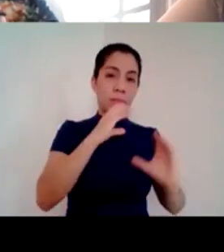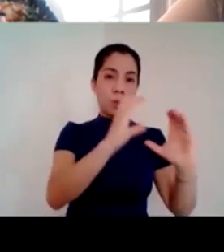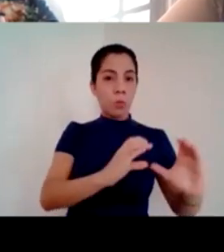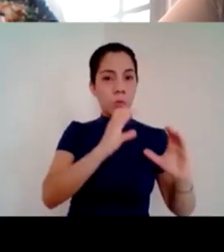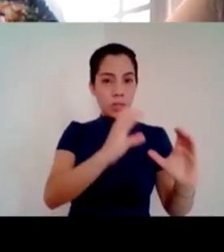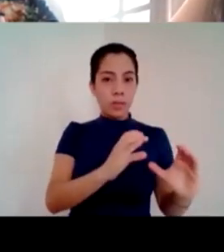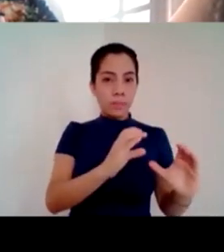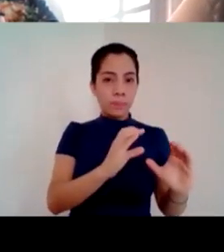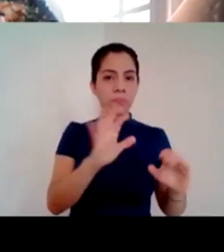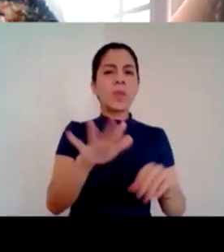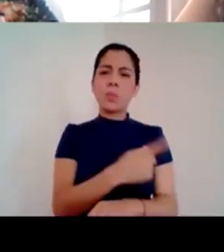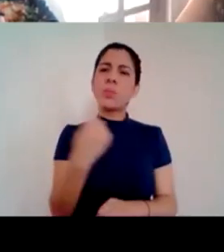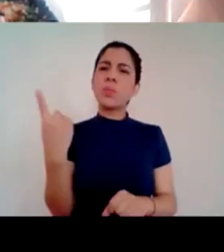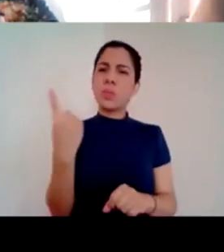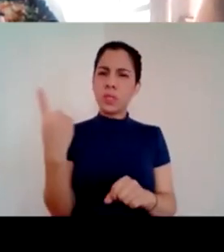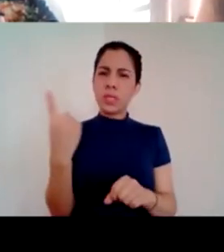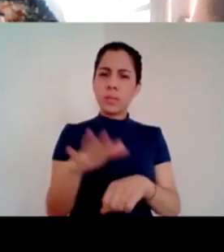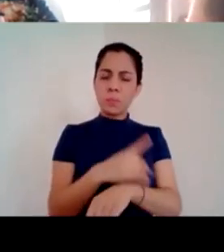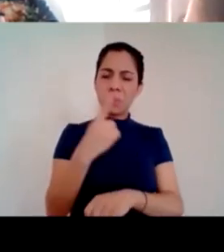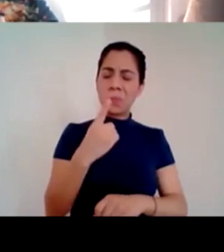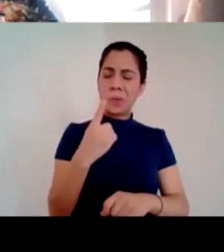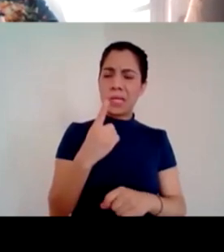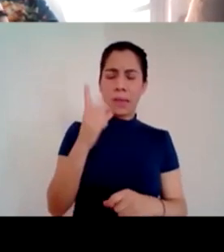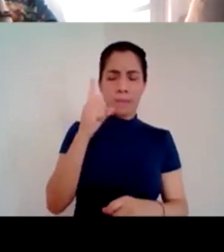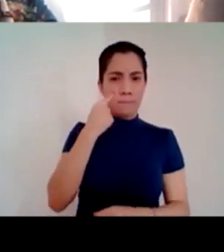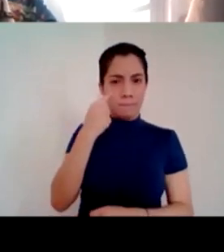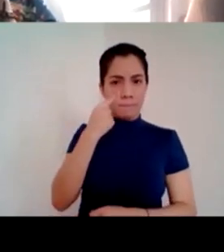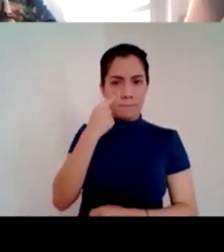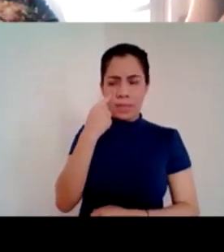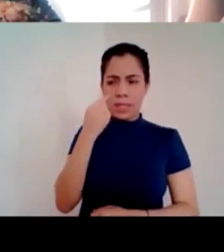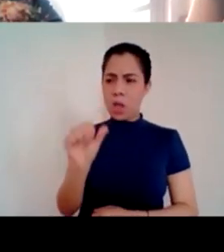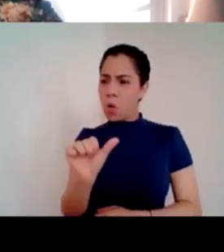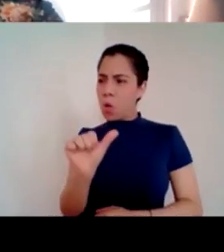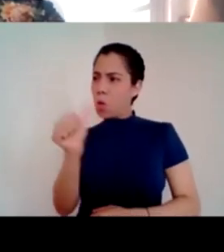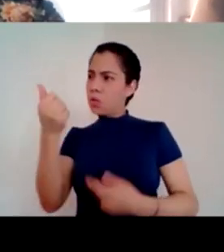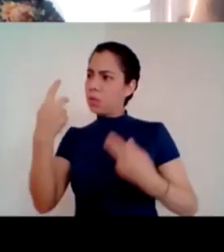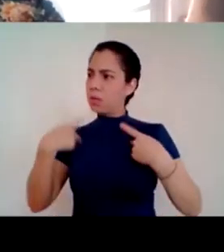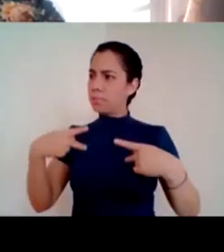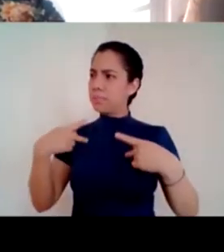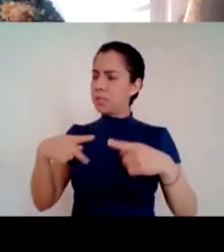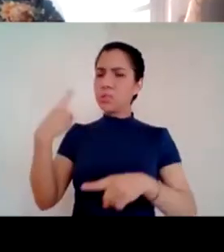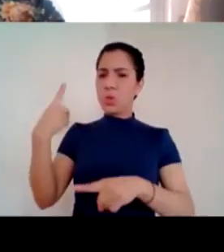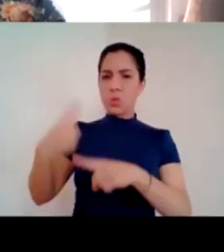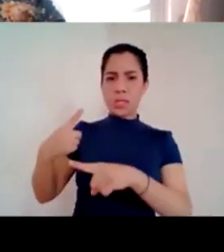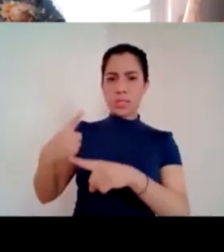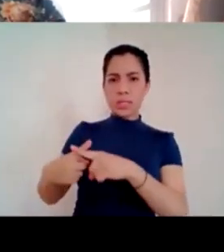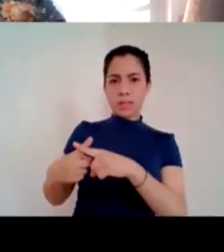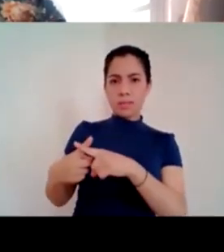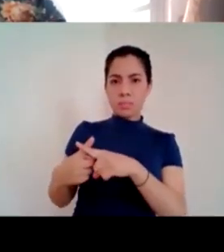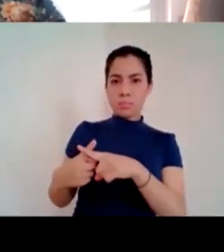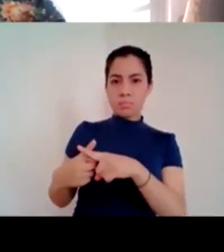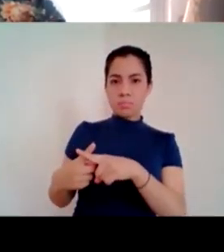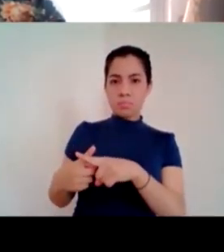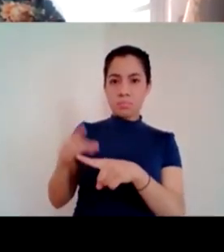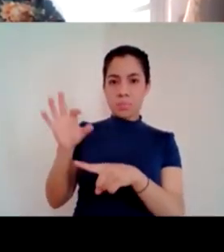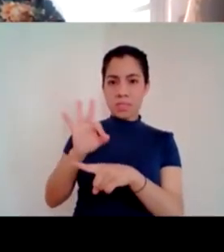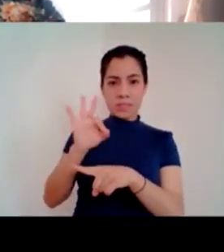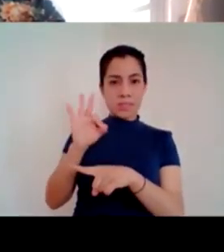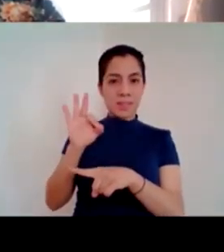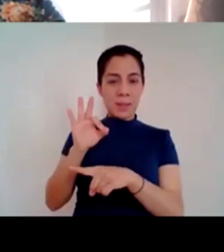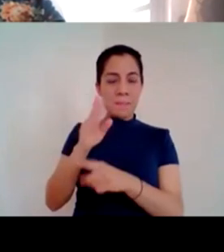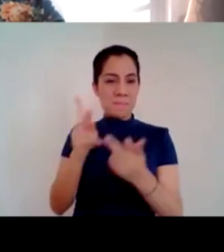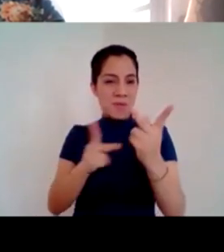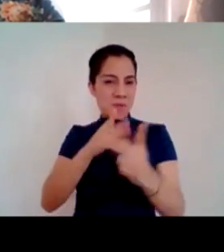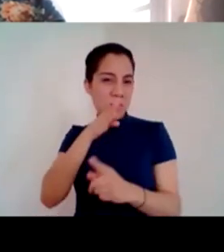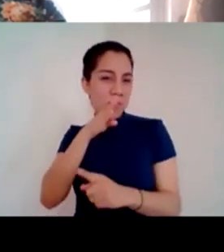para mí? ¿quién es el otro? es una mala pregunta la pregunta es